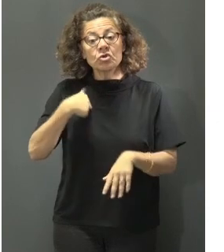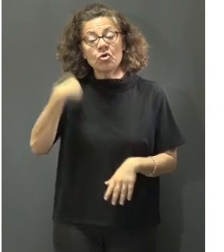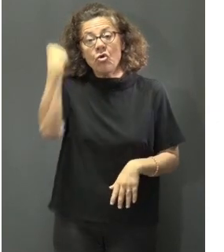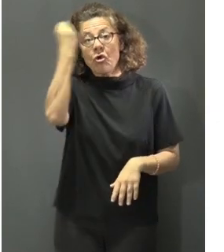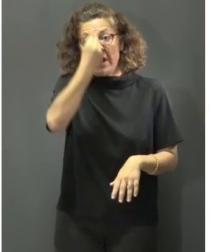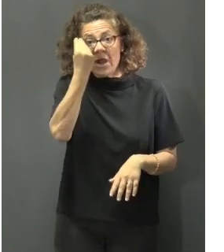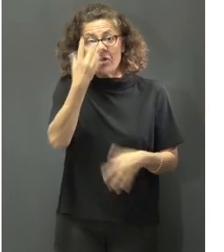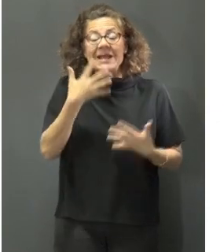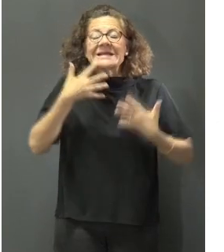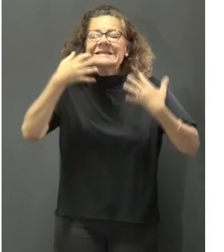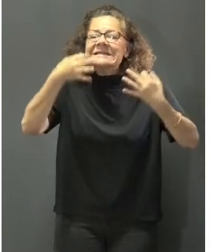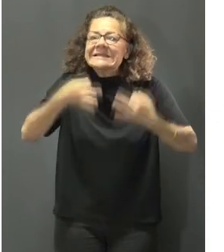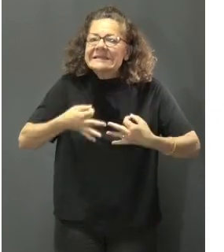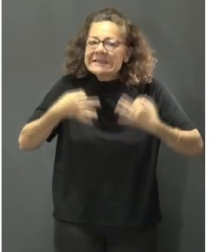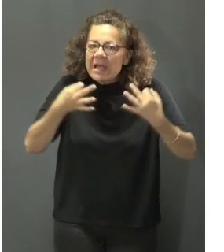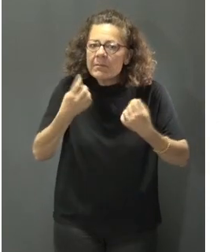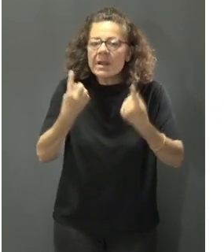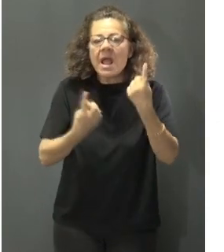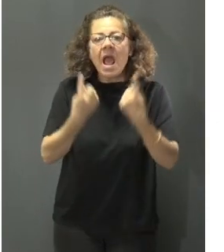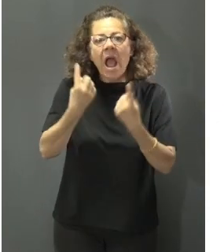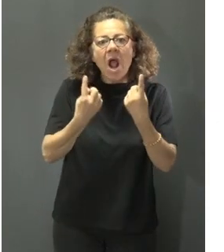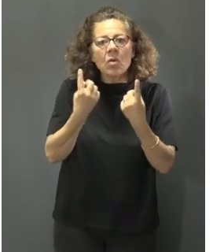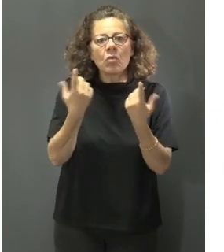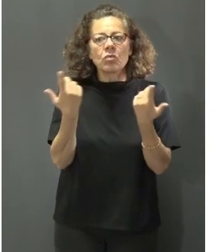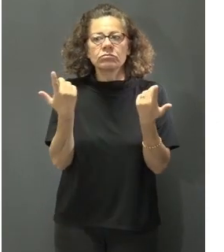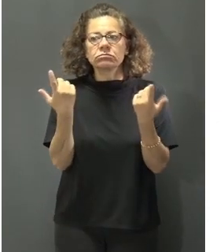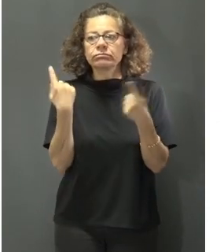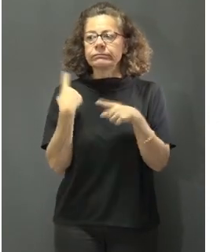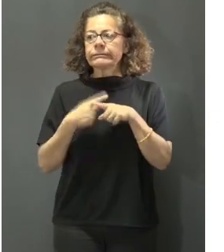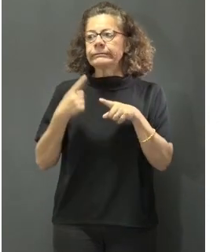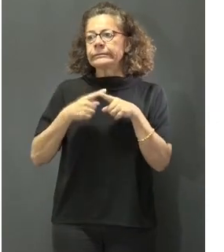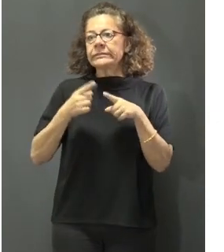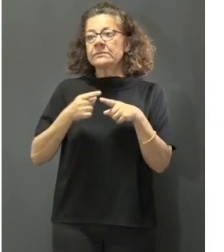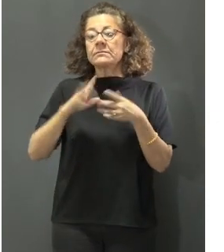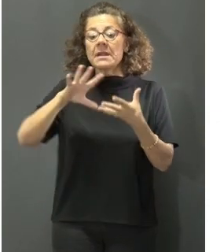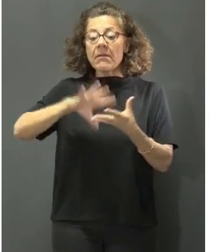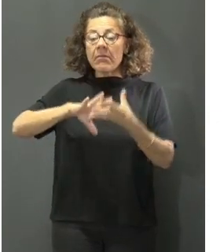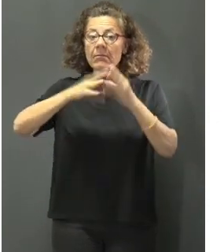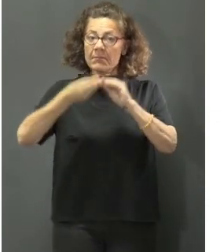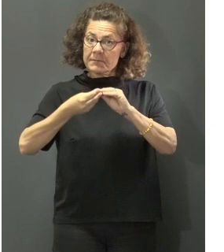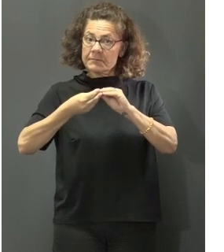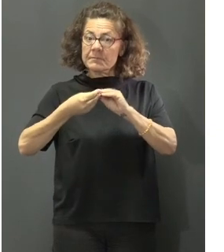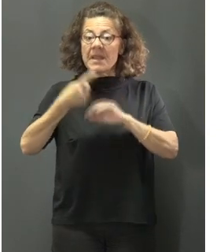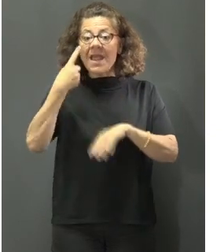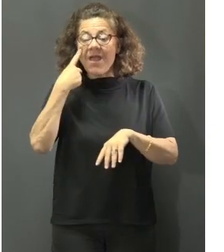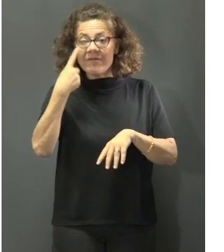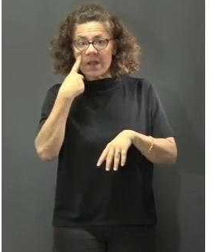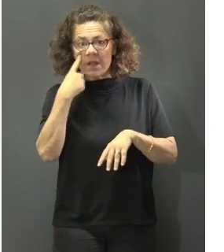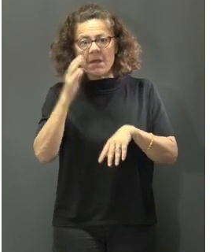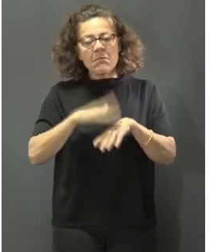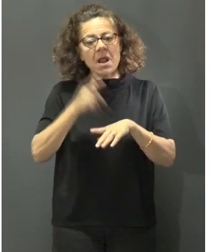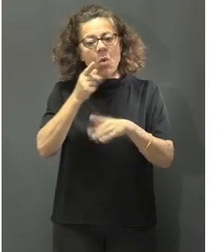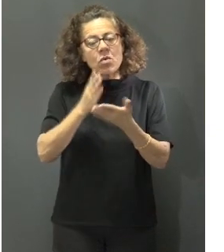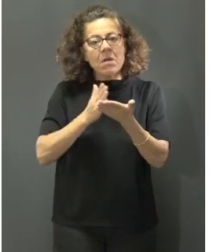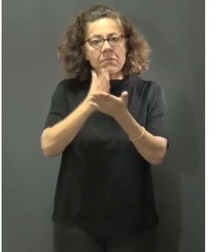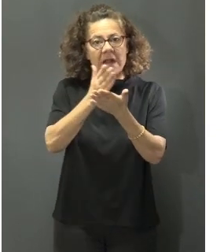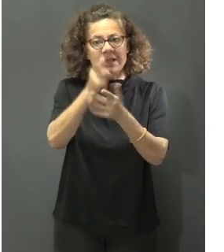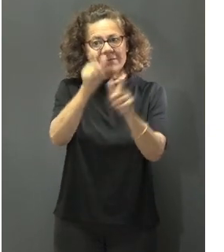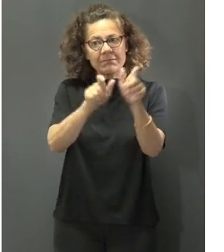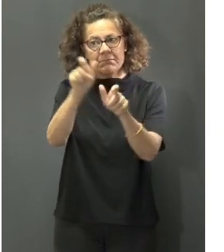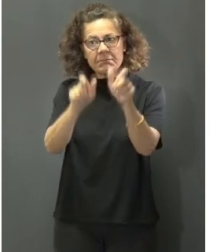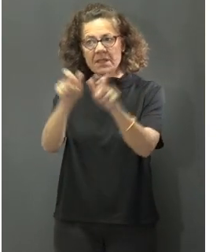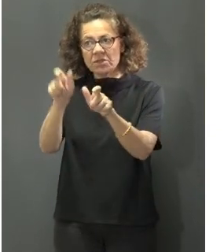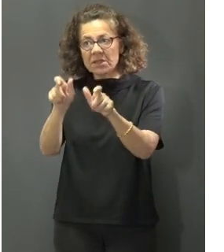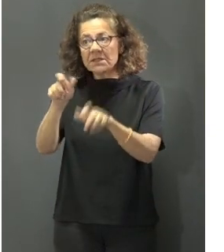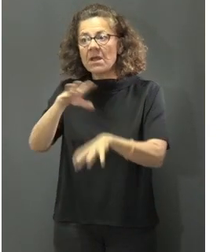que siempre va a haber algún tipo de medida que sea adecuado contemplar para una parte de personas